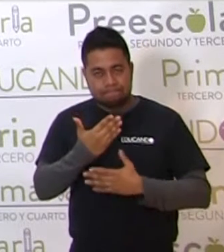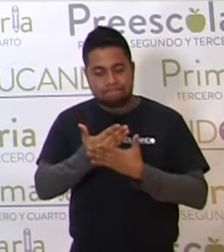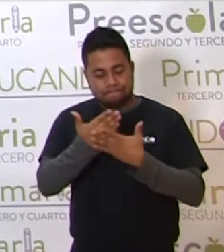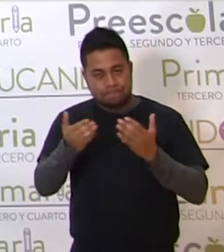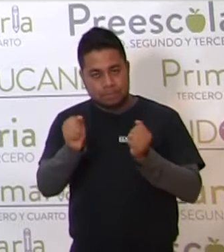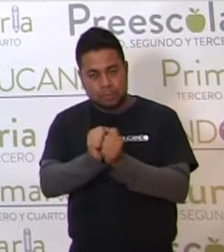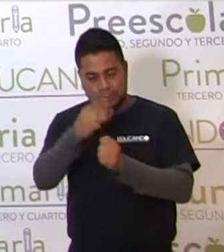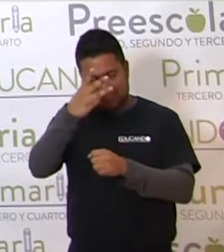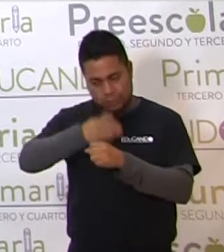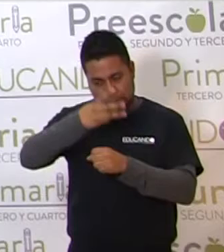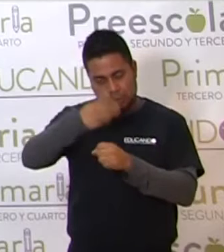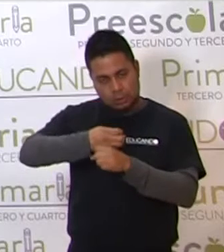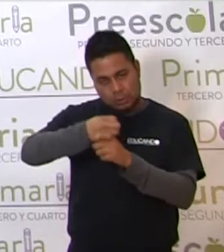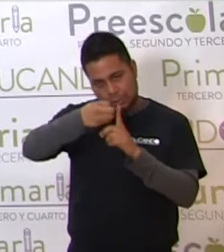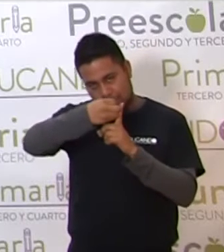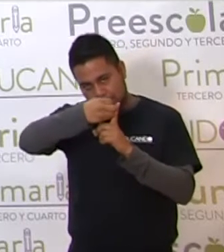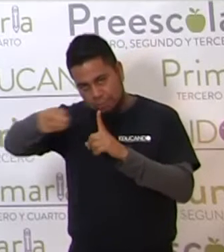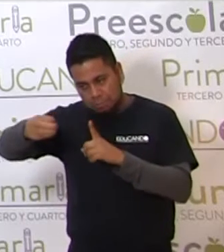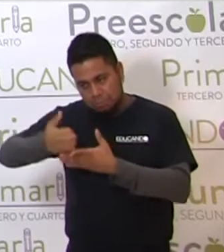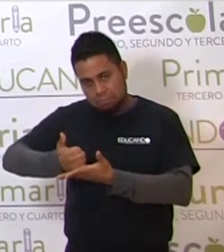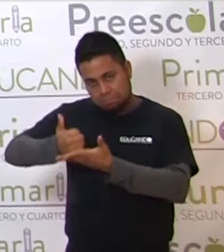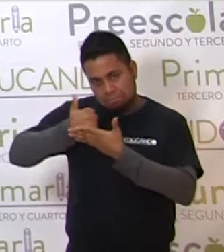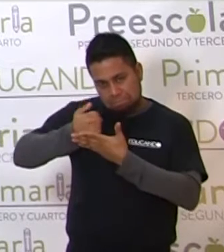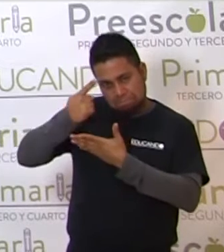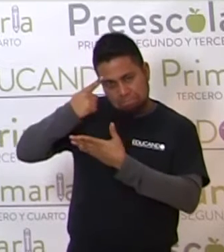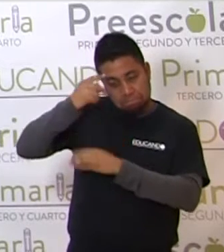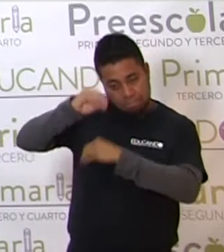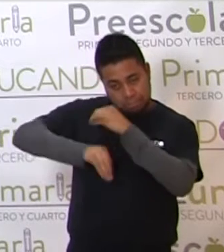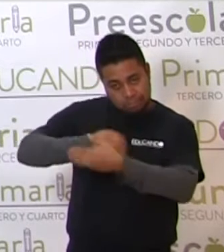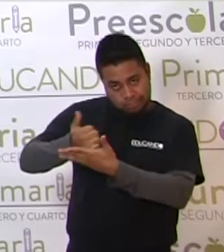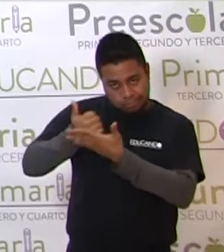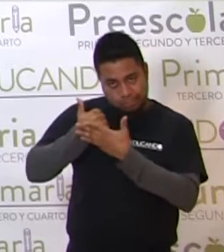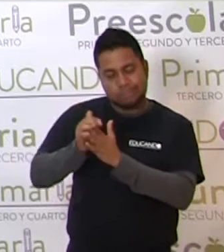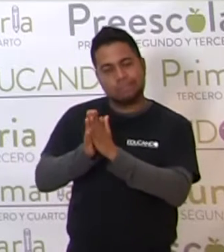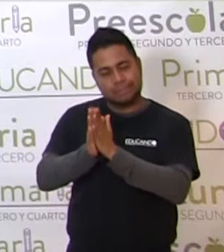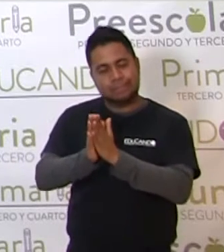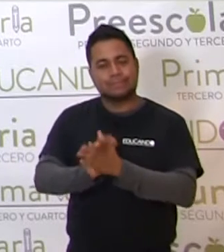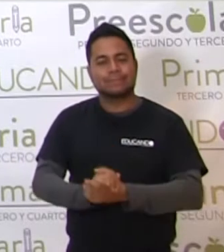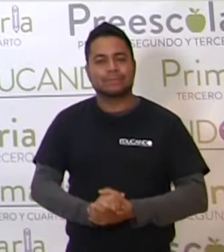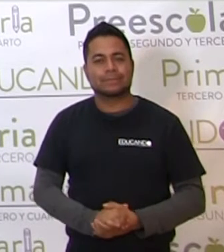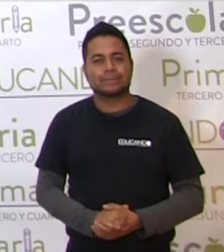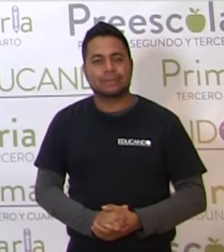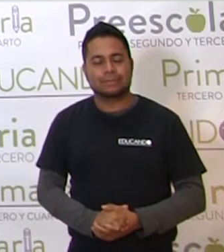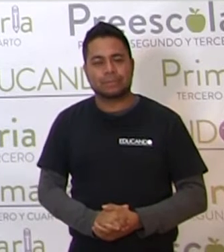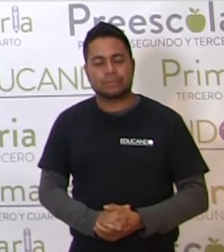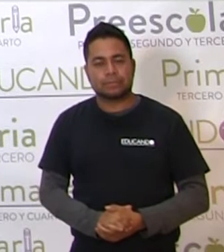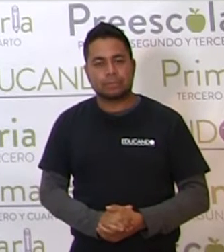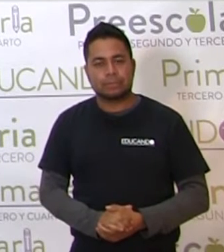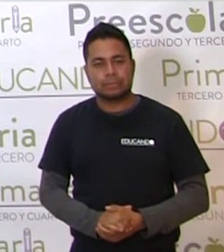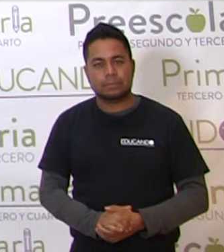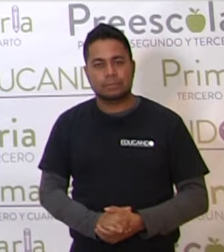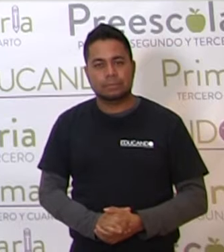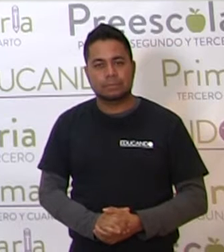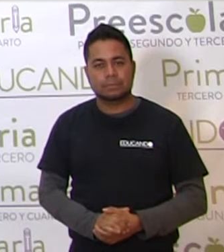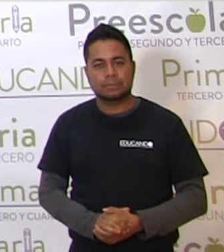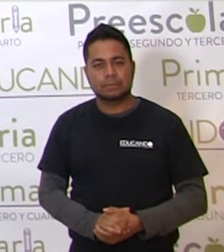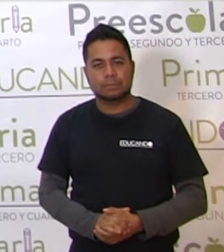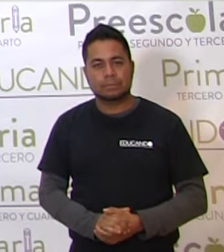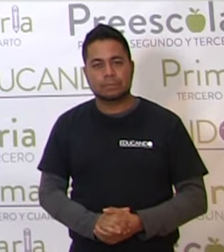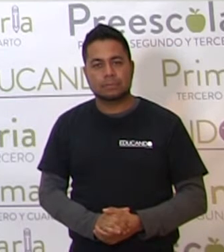tercer verso me ayudas a hacerlo por favor muy